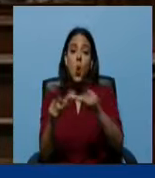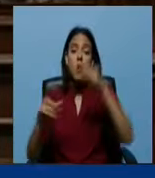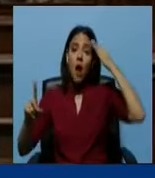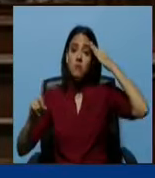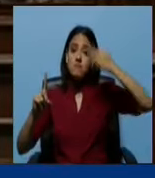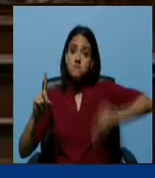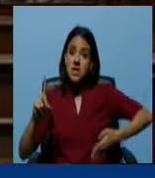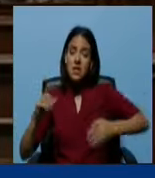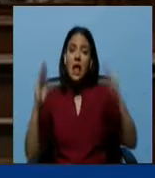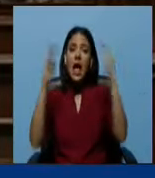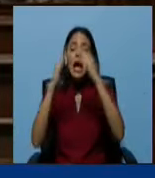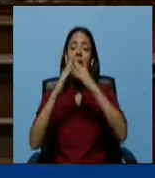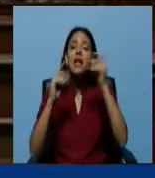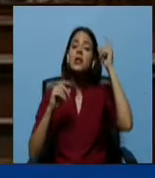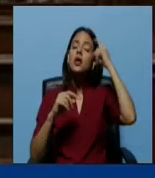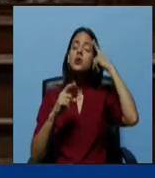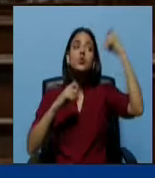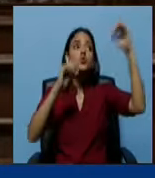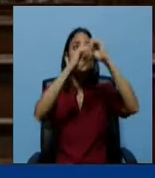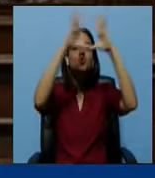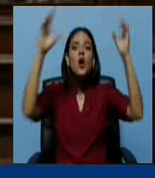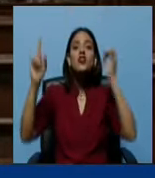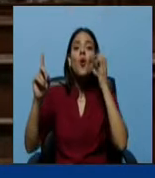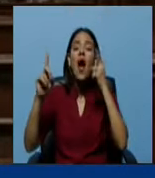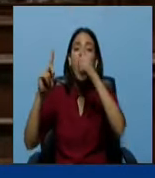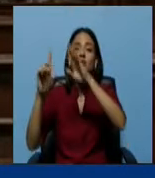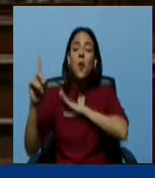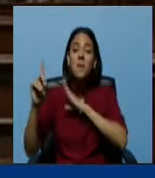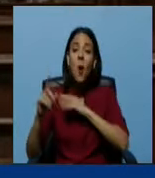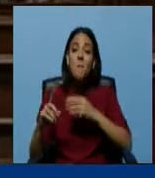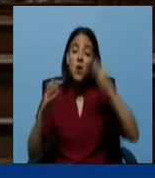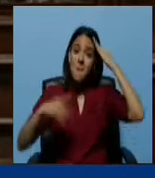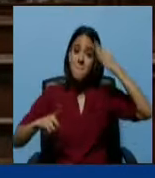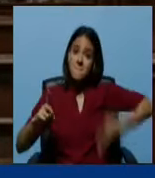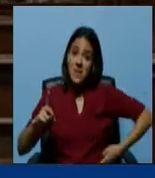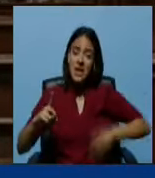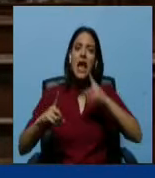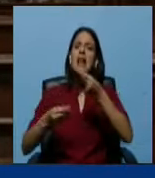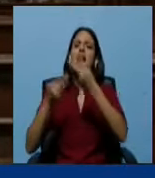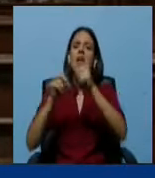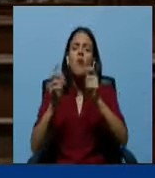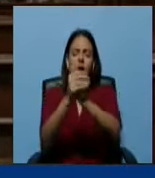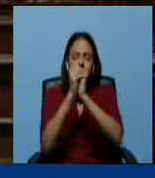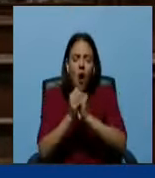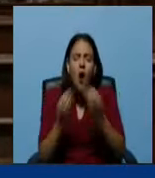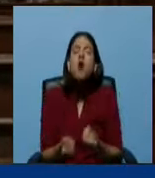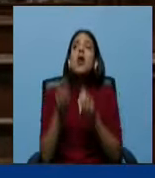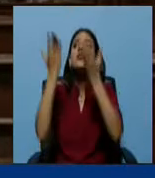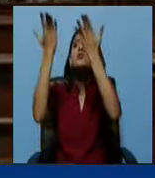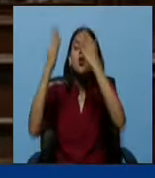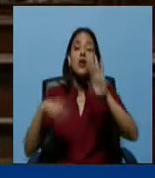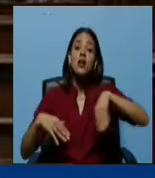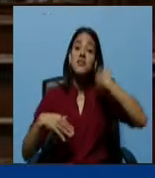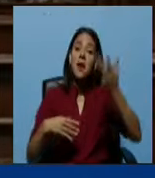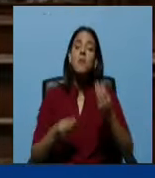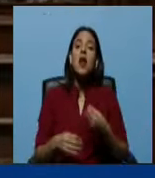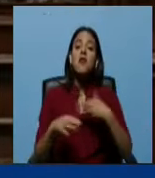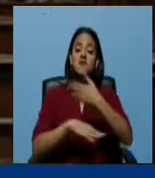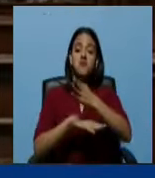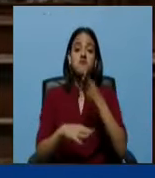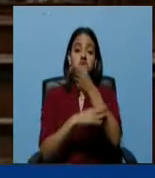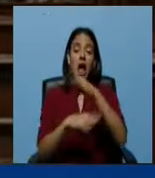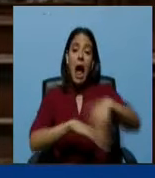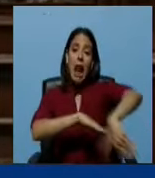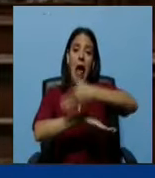la Casa de los Sueños Azules, y elevó su oración al cielo y salió a las calles. Como dijo